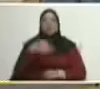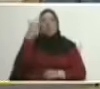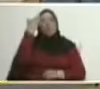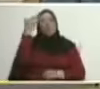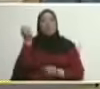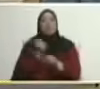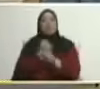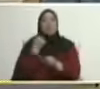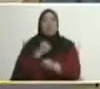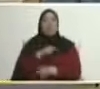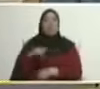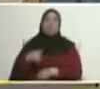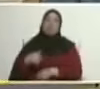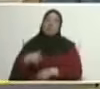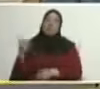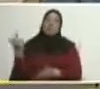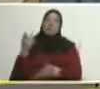semanas,